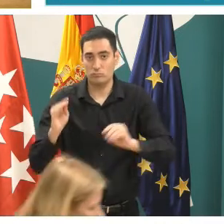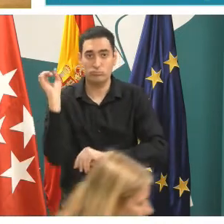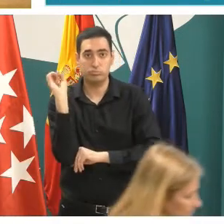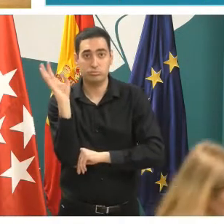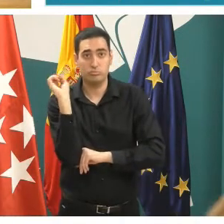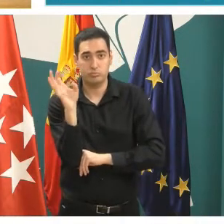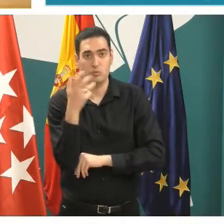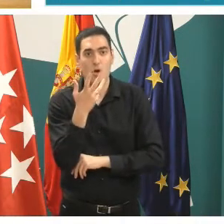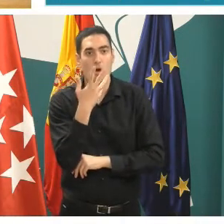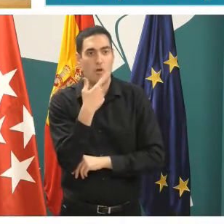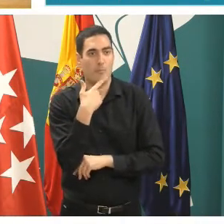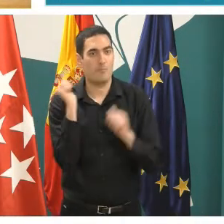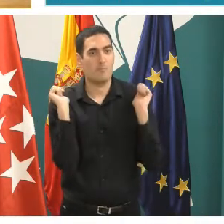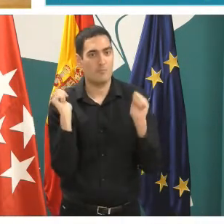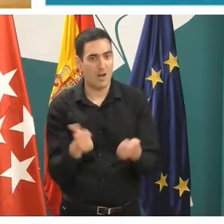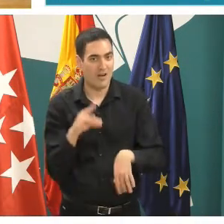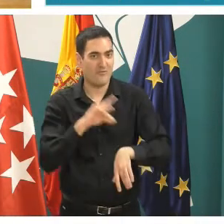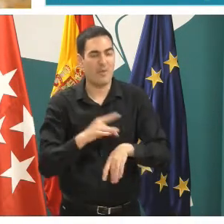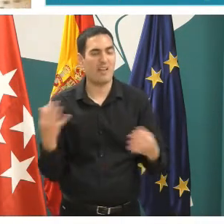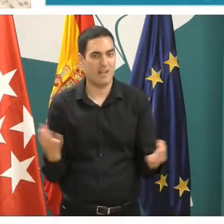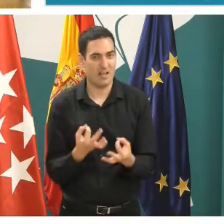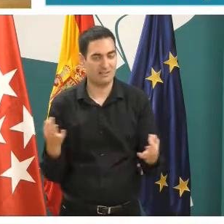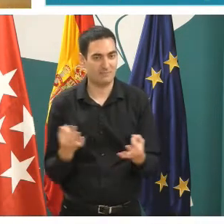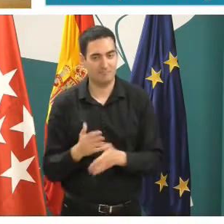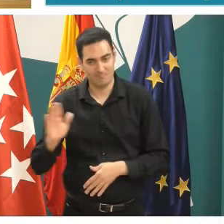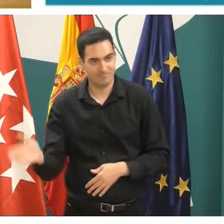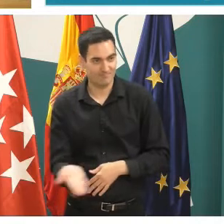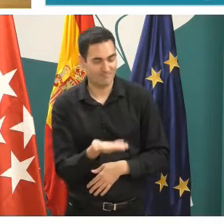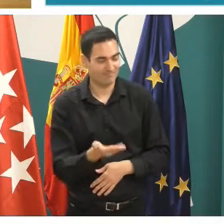a conocer lo que son estas enfermedades. Dejo paso.